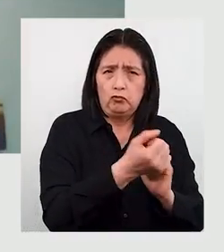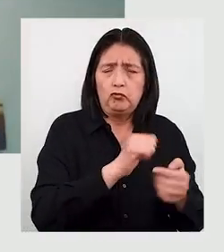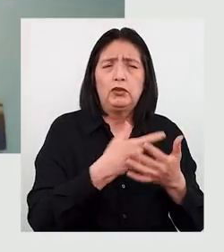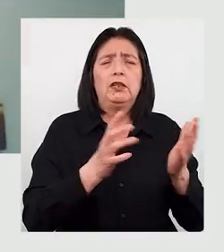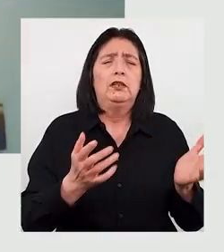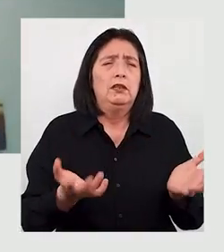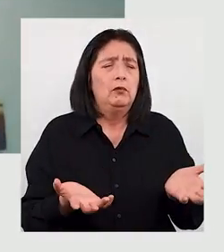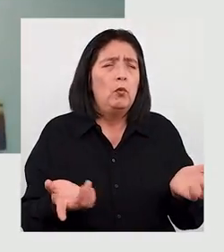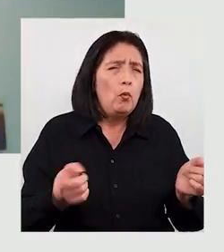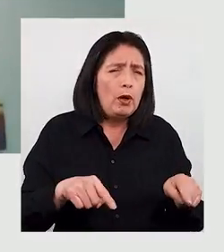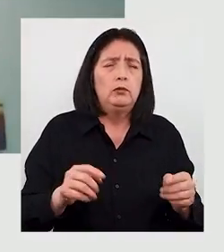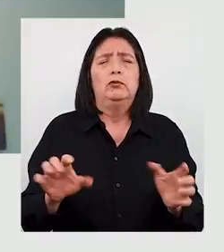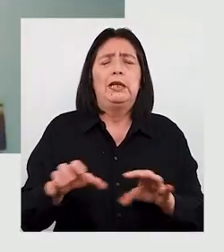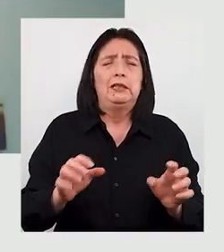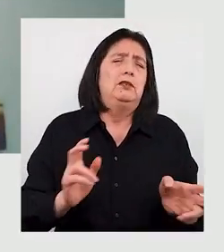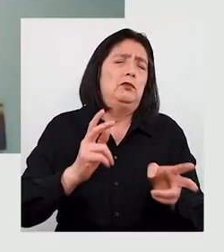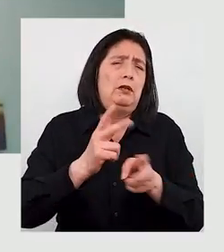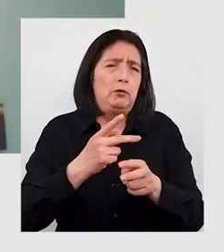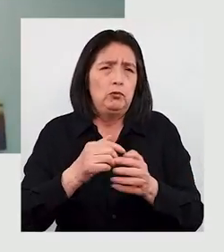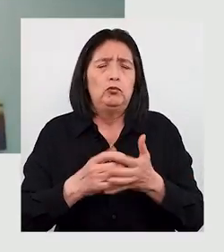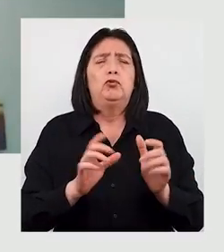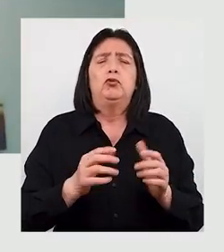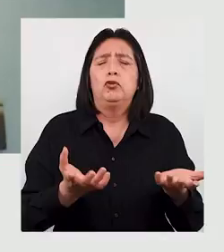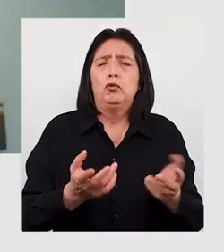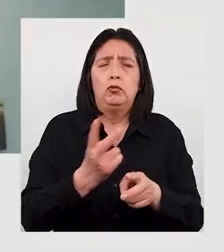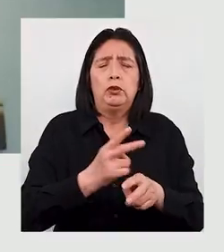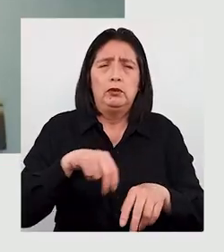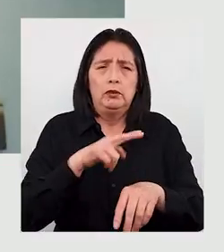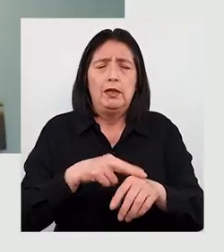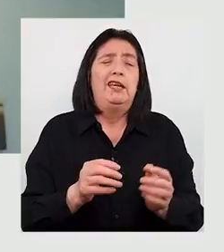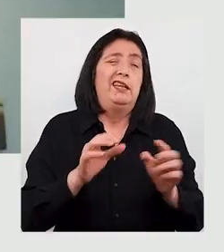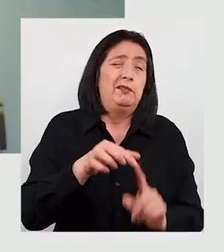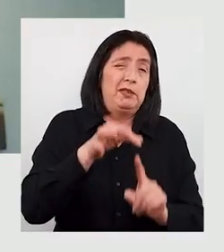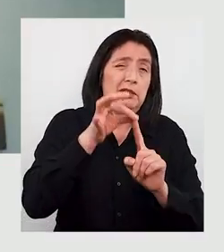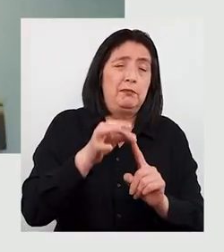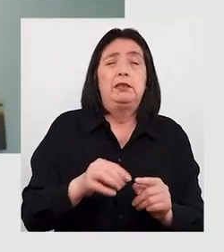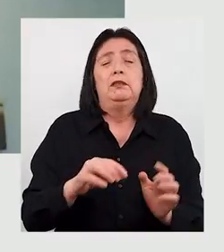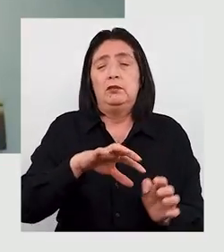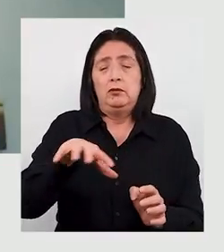el fomento de una producción sostenible, especialmente en torno a las mujeres.